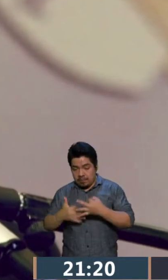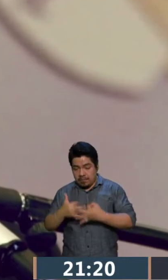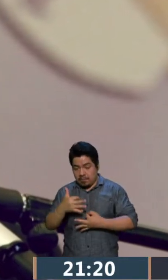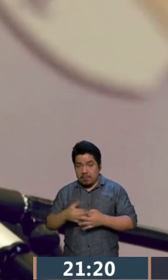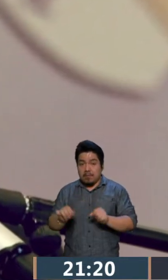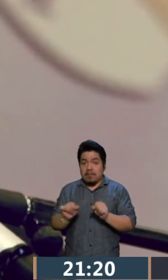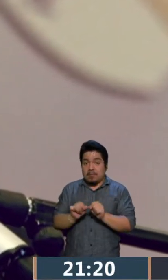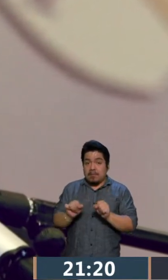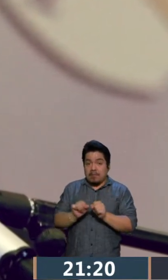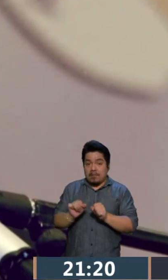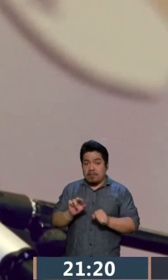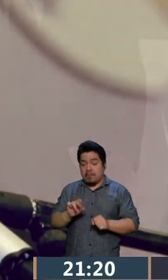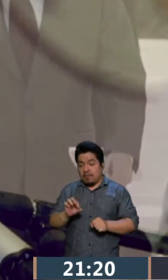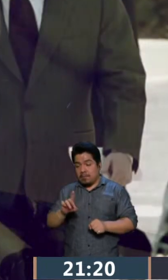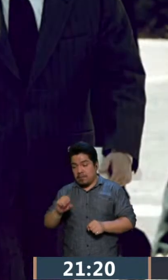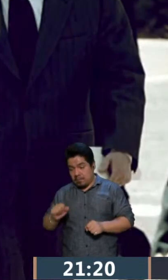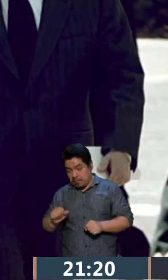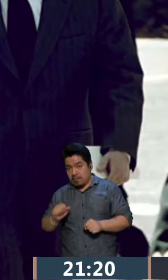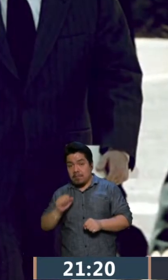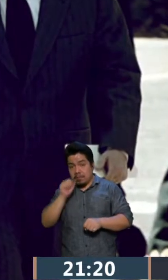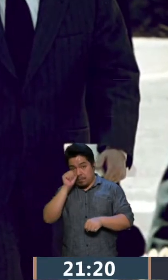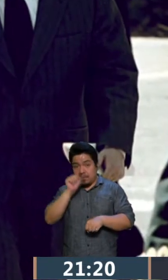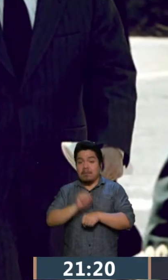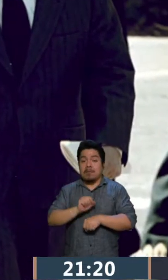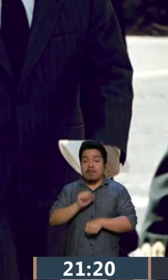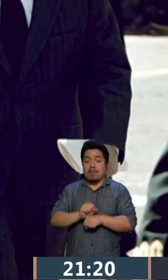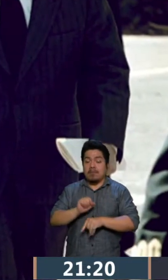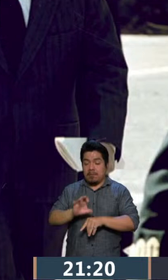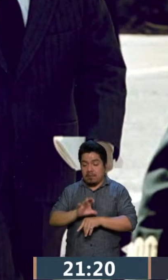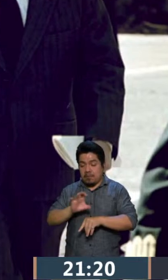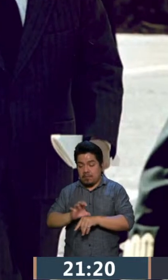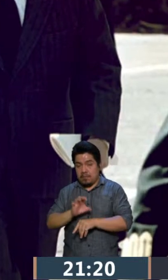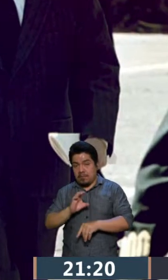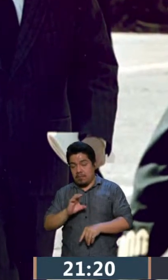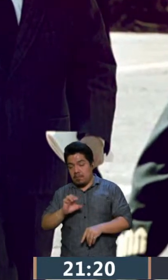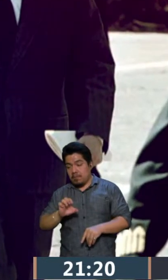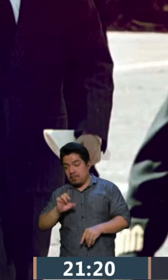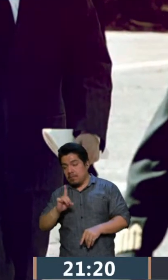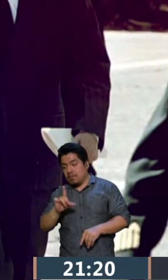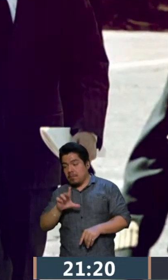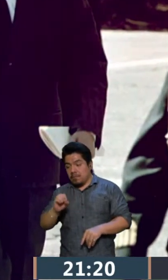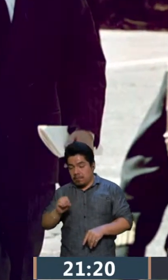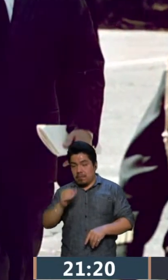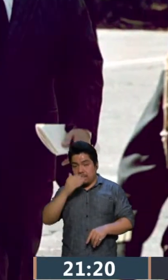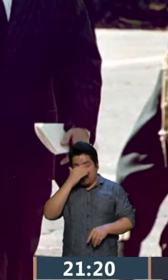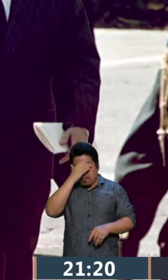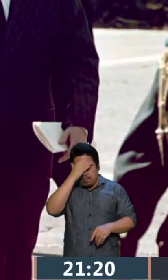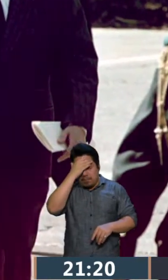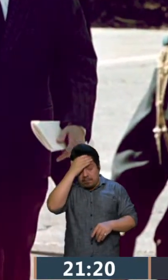Jesús Reyes Heroles González Garza, secretario de Energía de Ernesto Zedillo.